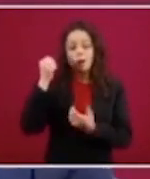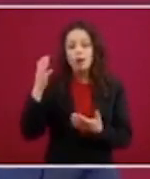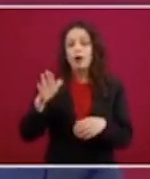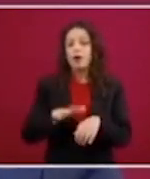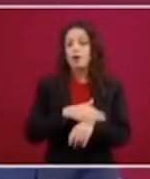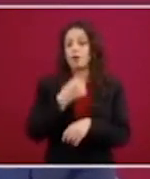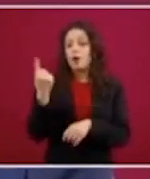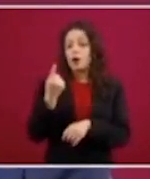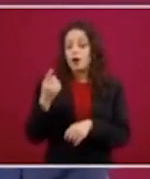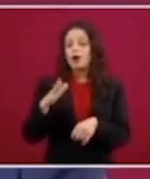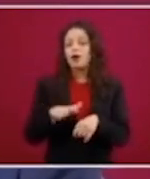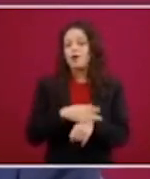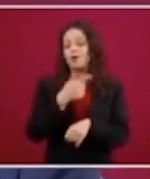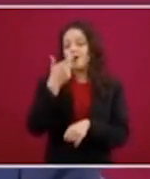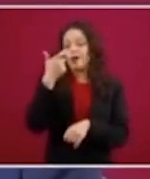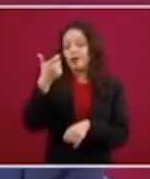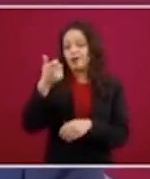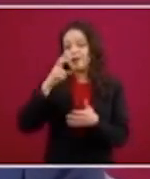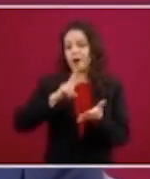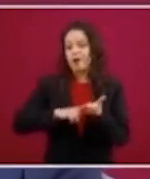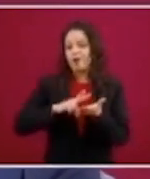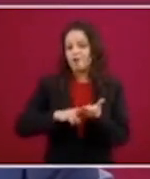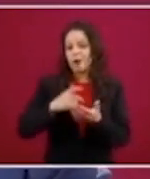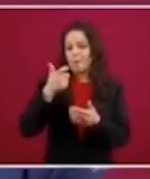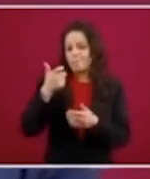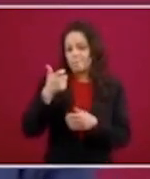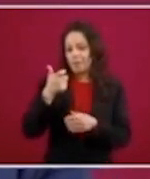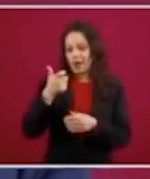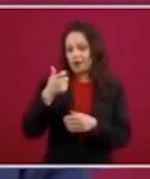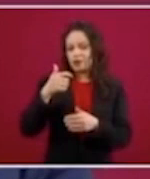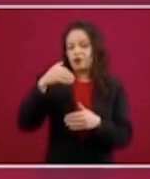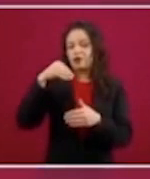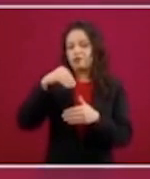Eso está normado, está en la ley.